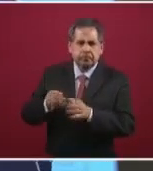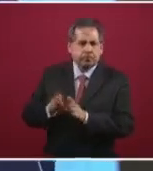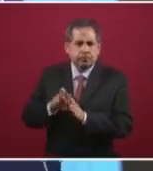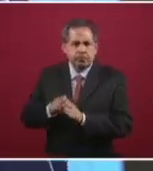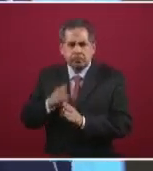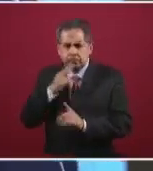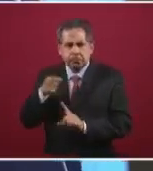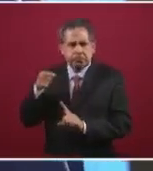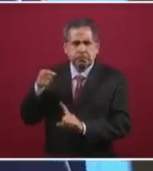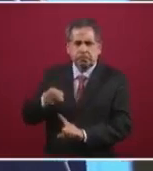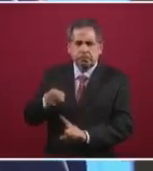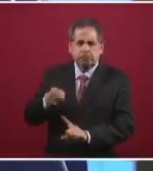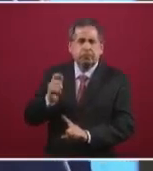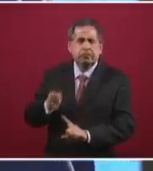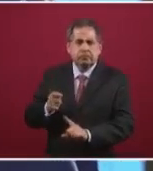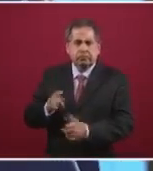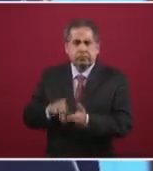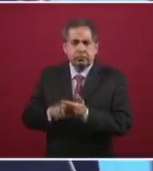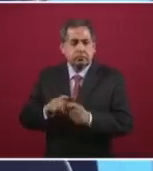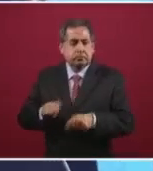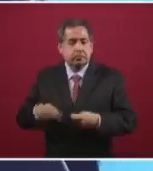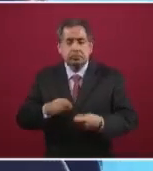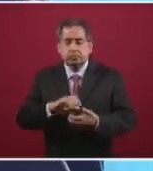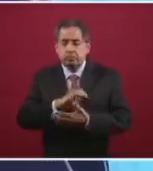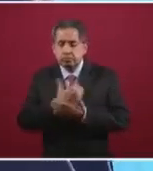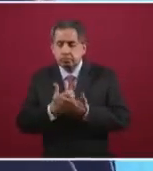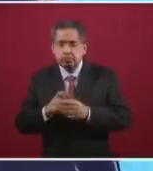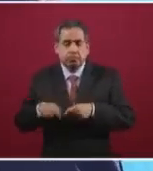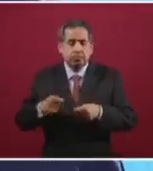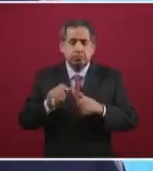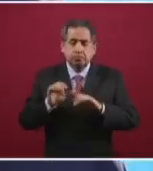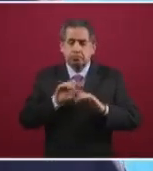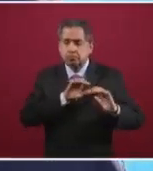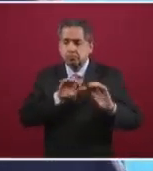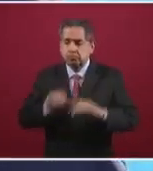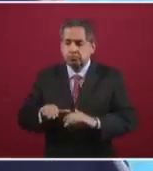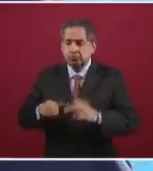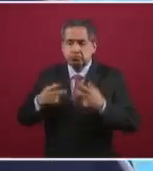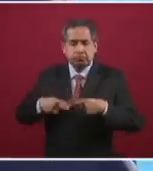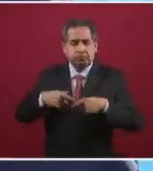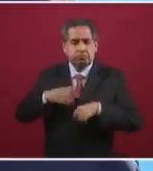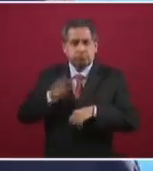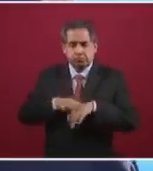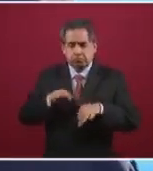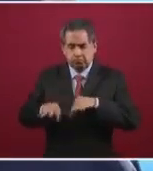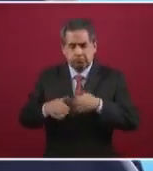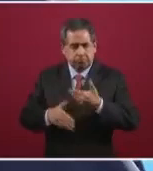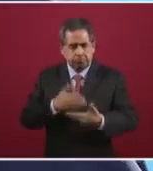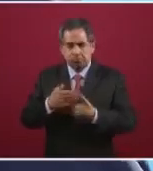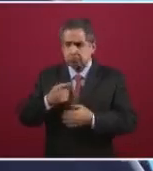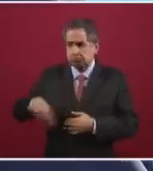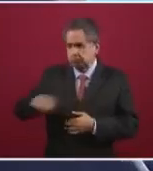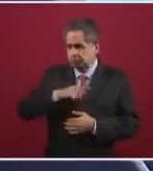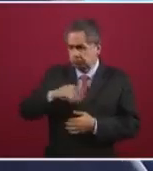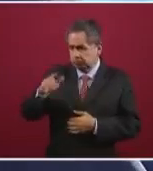de la contratación de más elementos y que nos pongamos de acuerdo